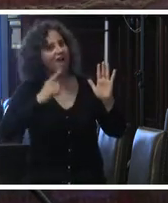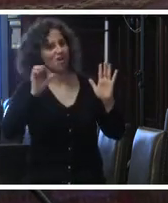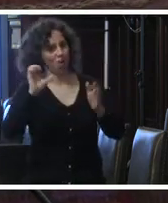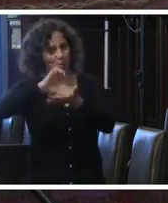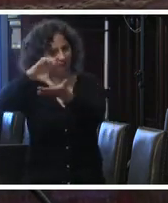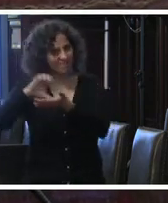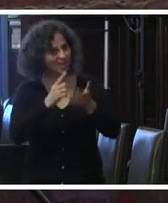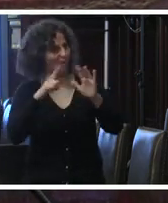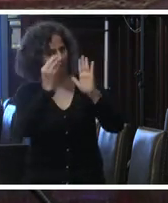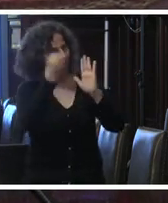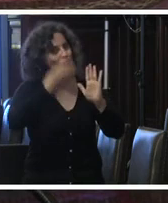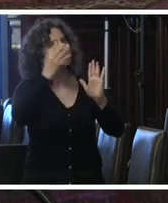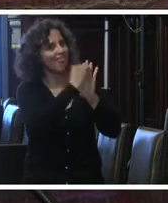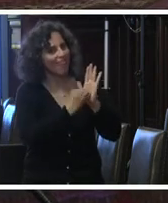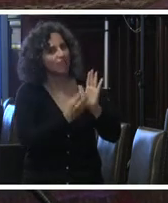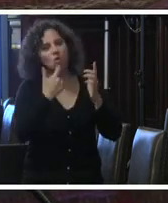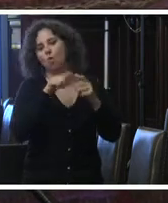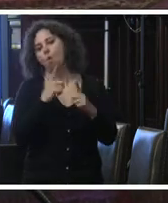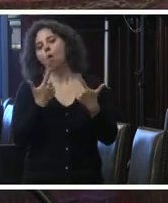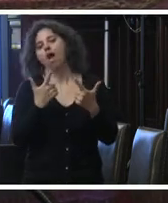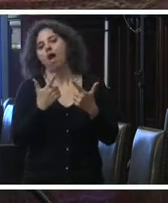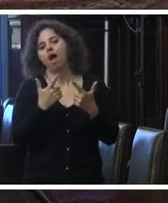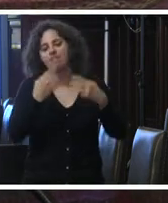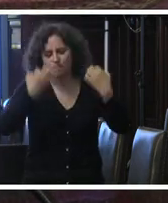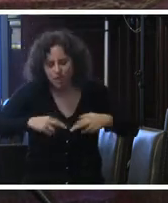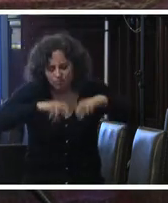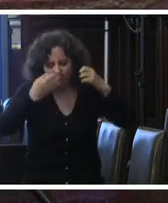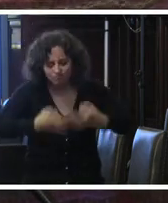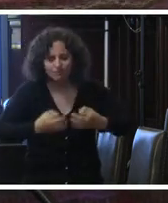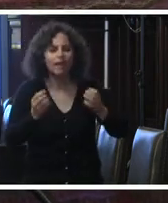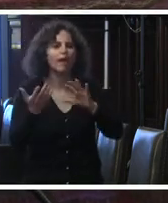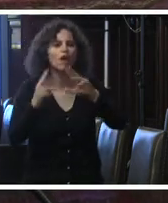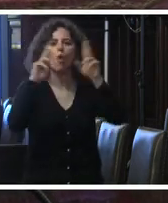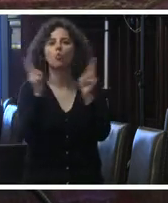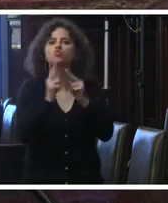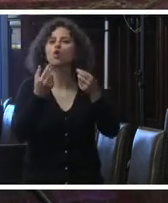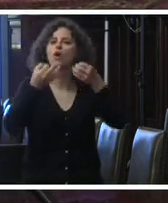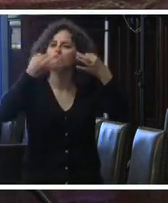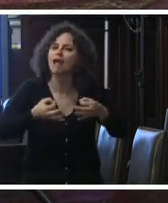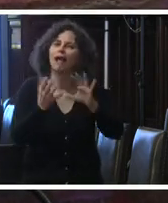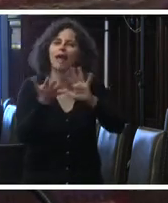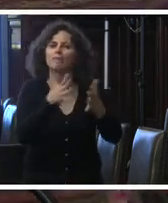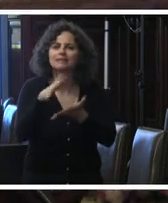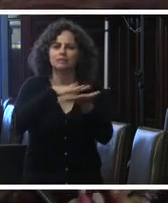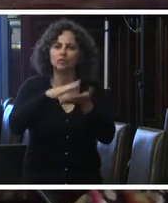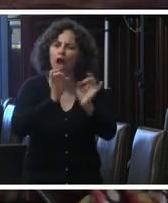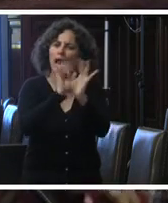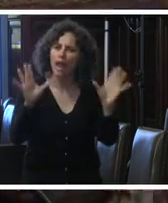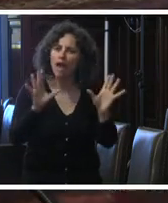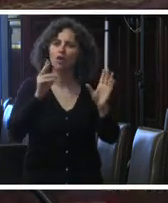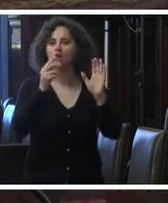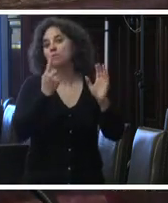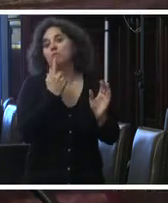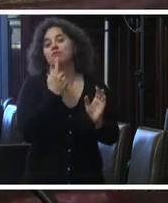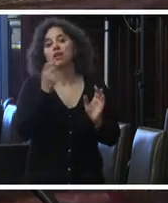nuestros países, no podemos tener un diagnóstico claro de lo que está pasando, ni políticas públicas, ni